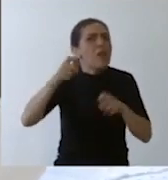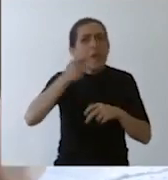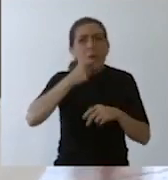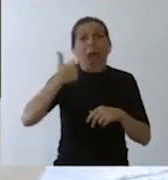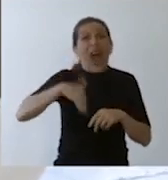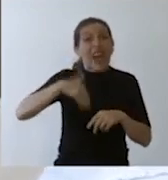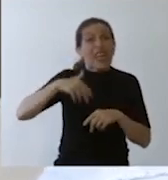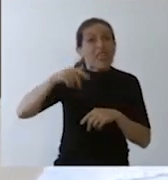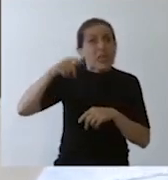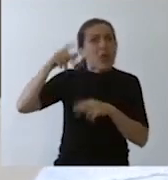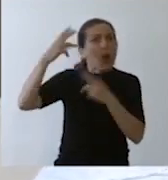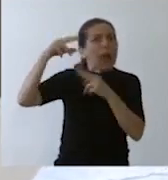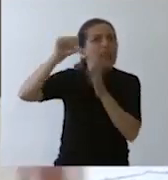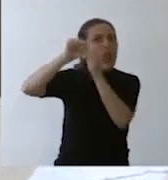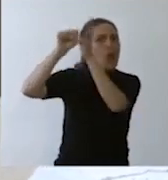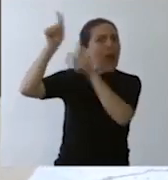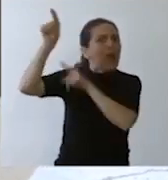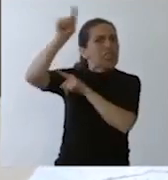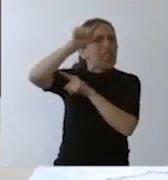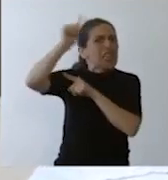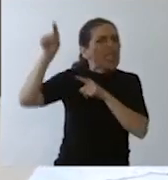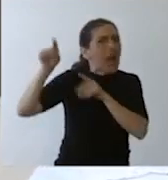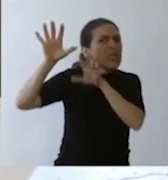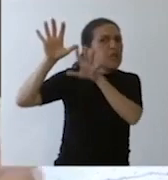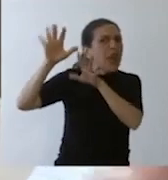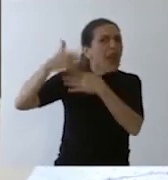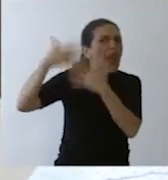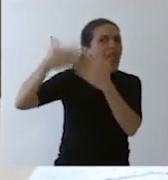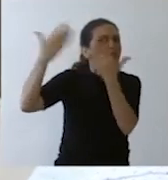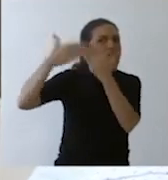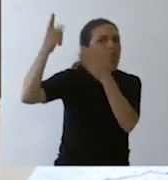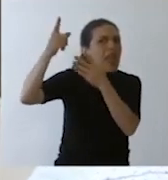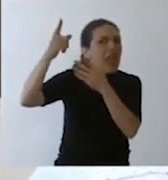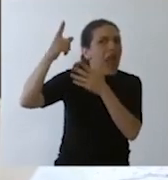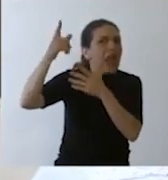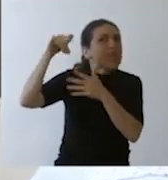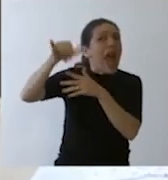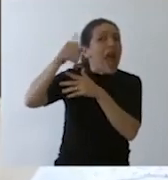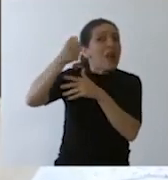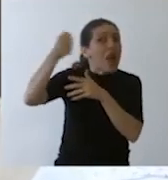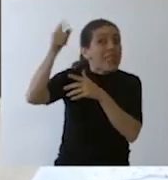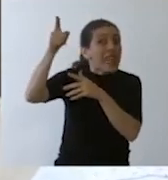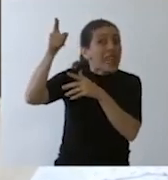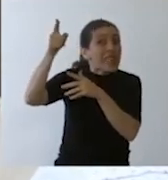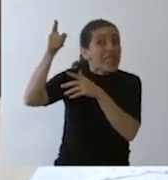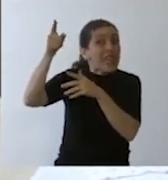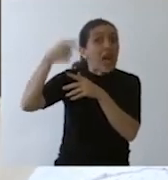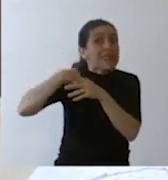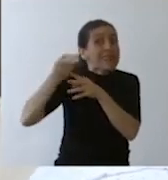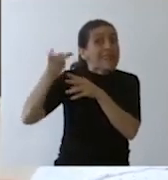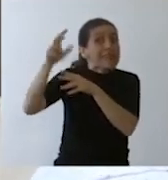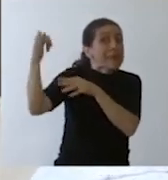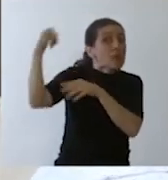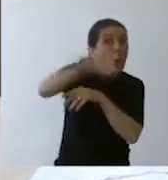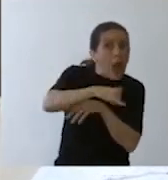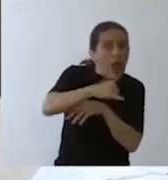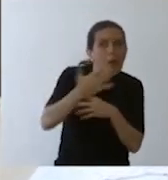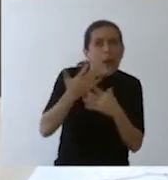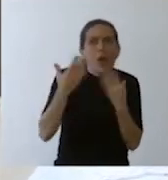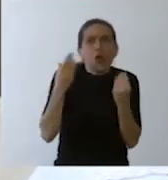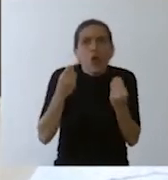que están dando vuelta por el mundo, que tienen que pasar días esperando ese vuelo de aerolíneas que los va a traer de vuelta a la Argentina? El tema